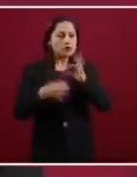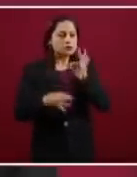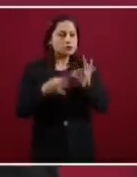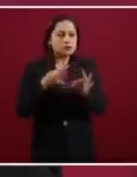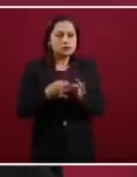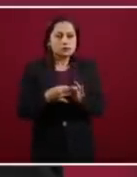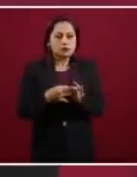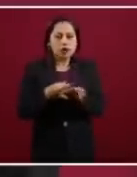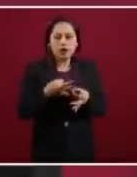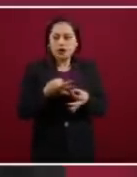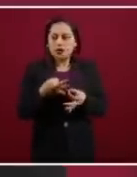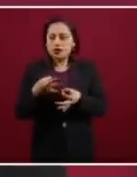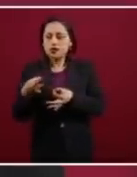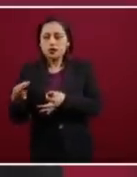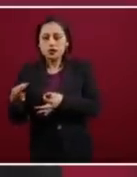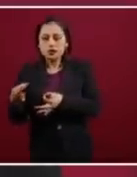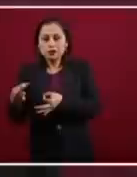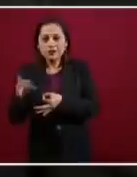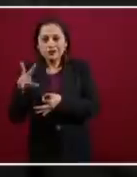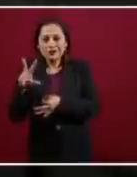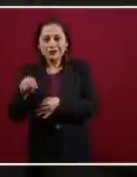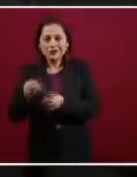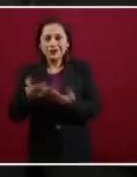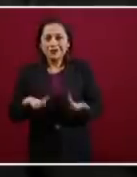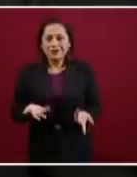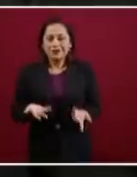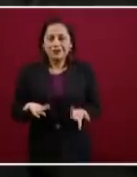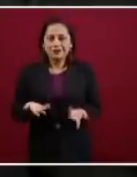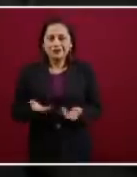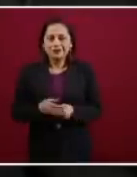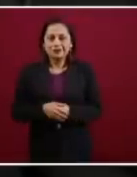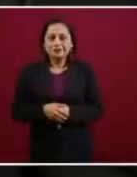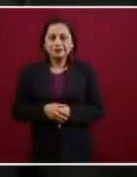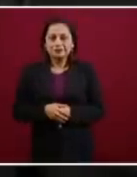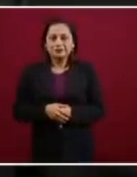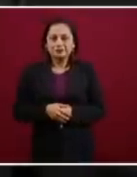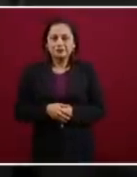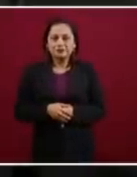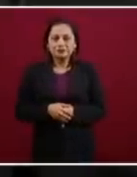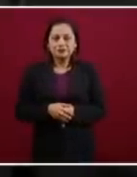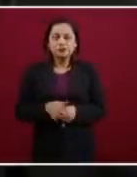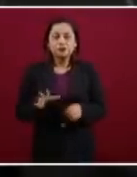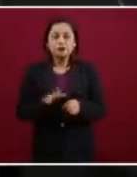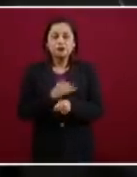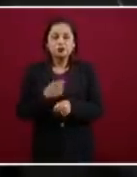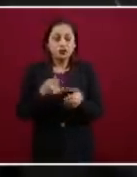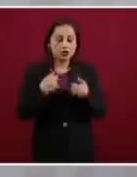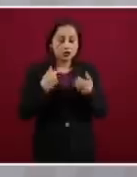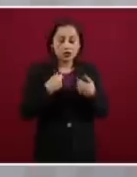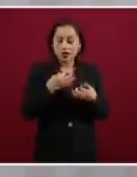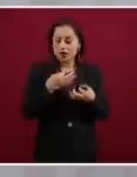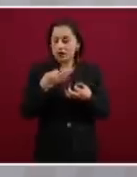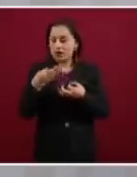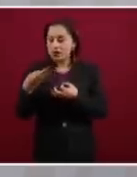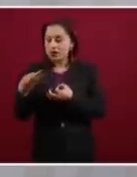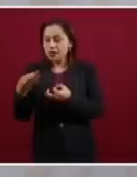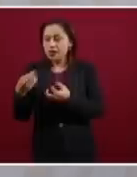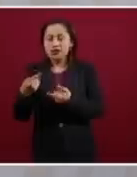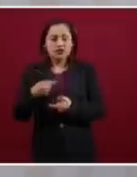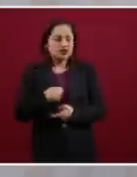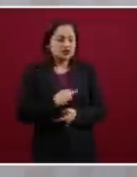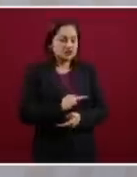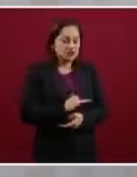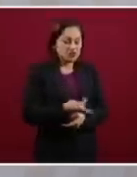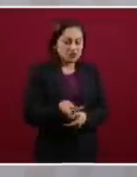que emplearse de halcones y empezar esa vida de